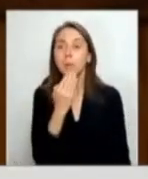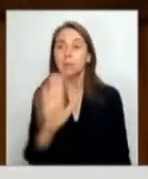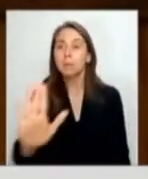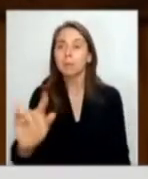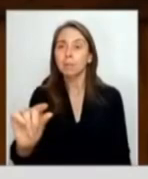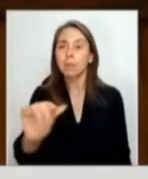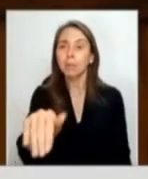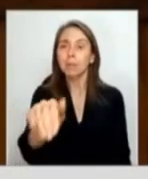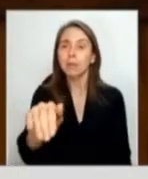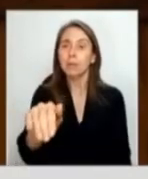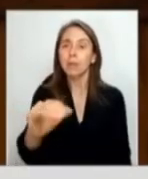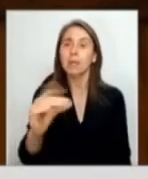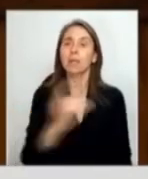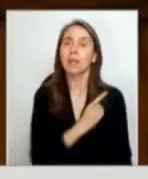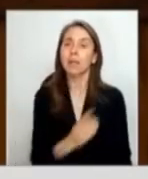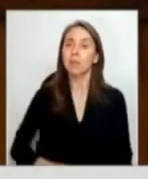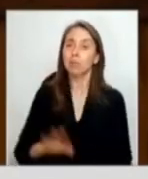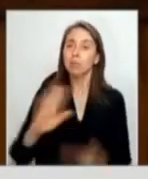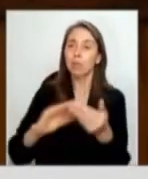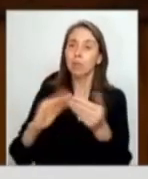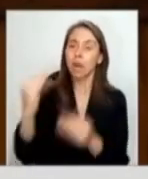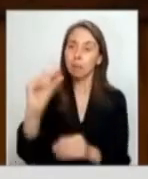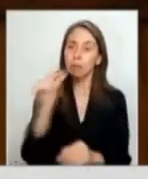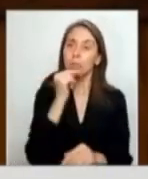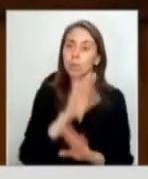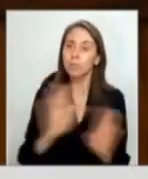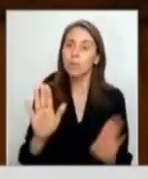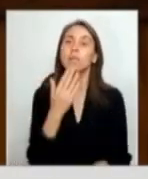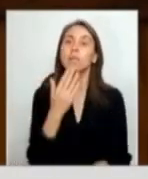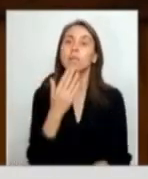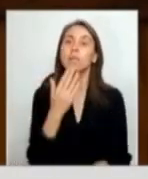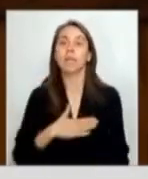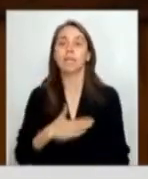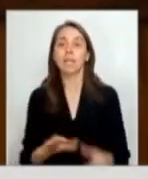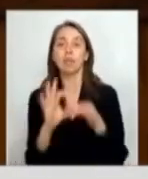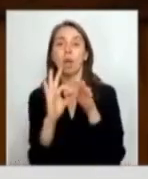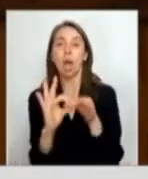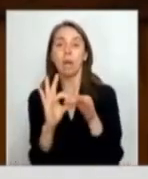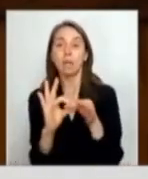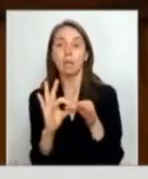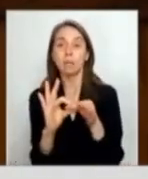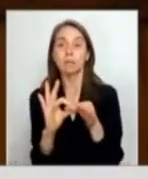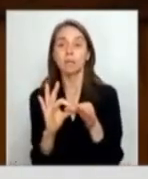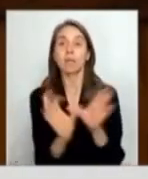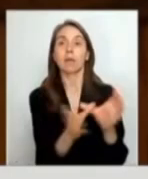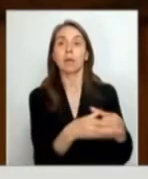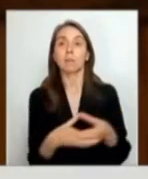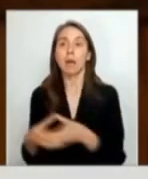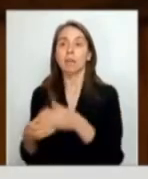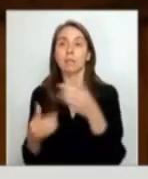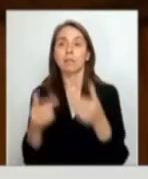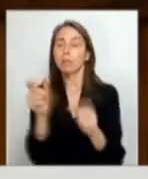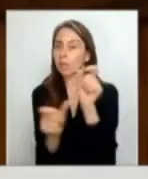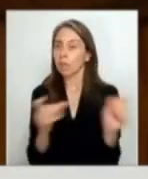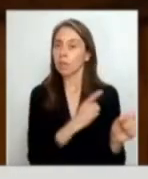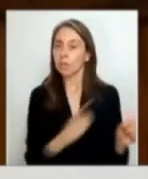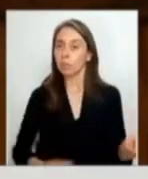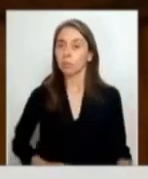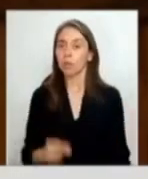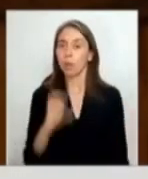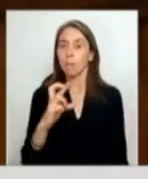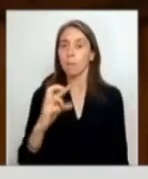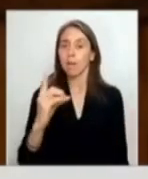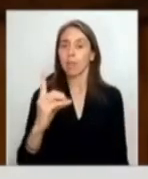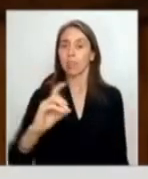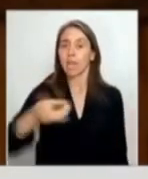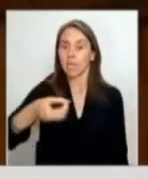Estoy terminando, diputado, perdón. Y también quiero agradecer a los partidos, a los diputados del PDG que